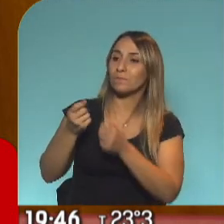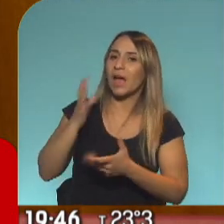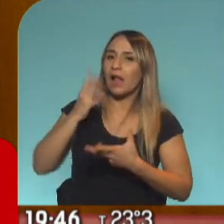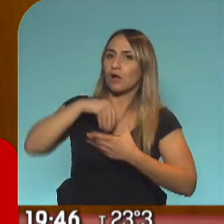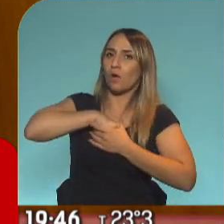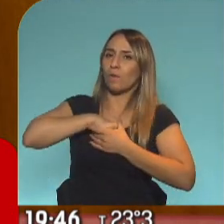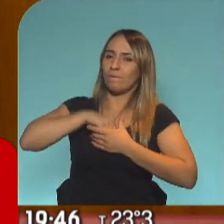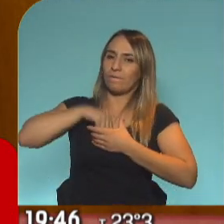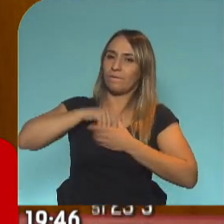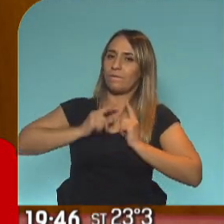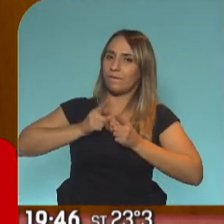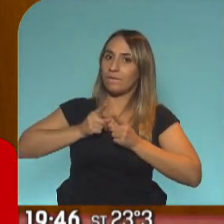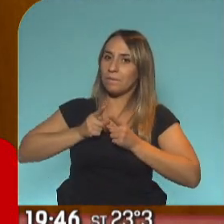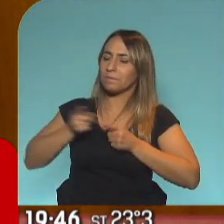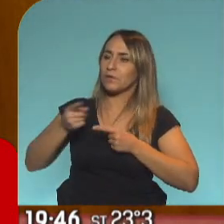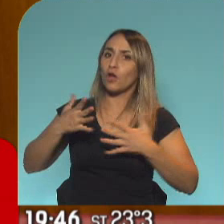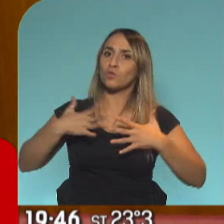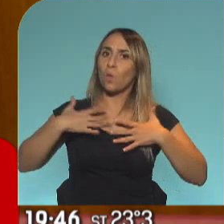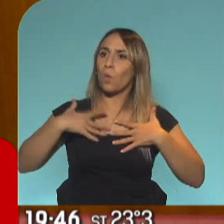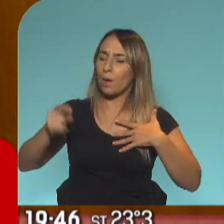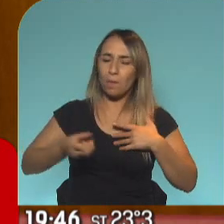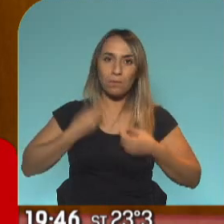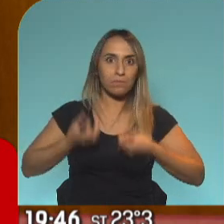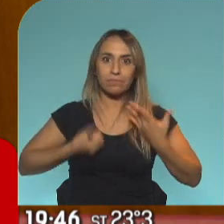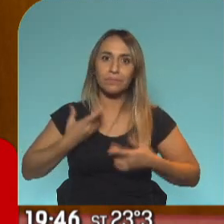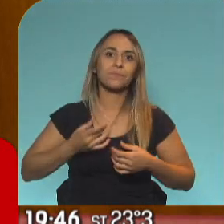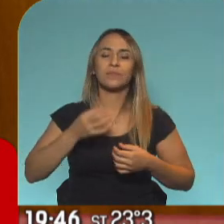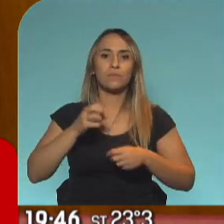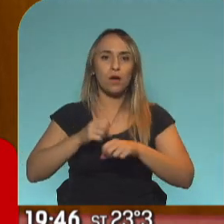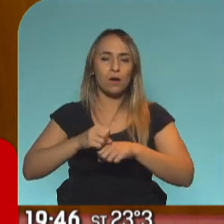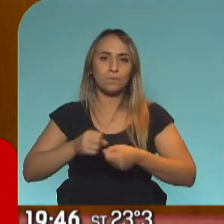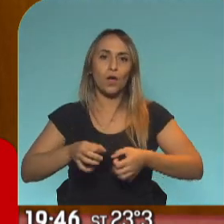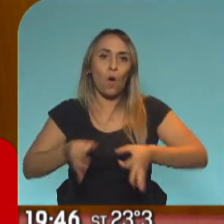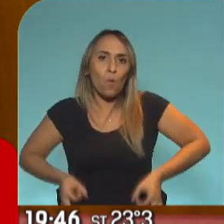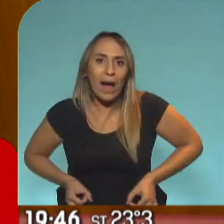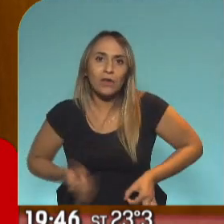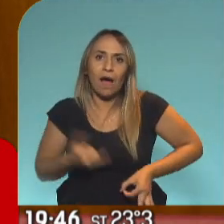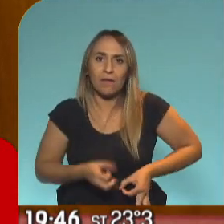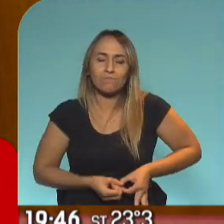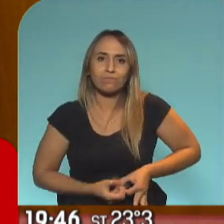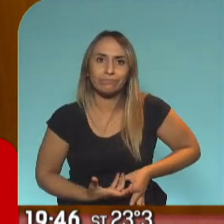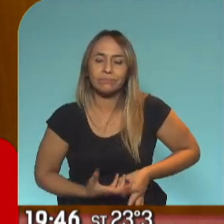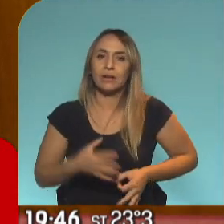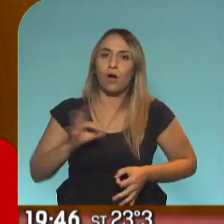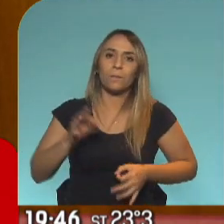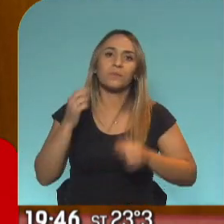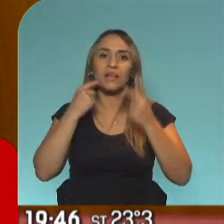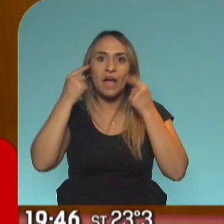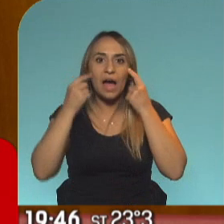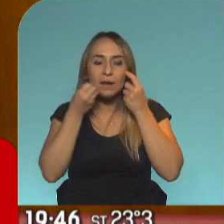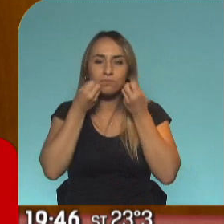estaba somatizando quistes de ovario, quistes en la cara, pero bueno, no, yo siempre digo, mi cuerpo habló